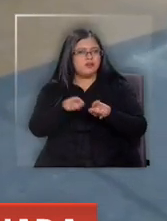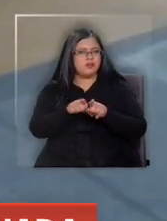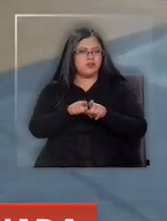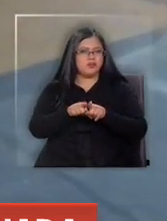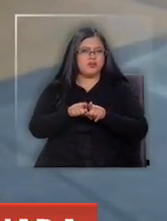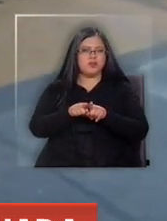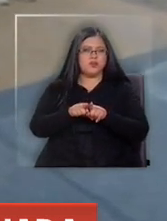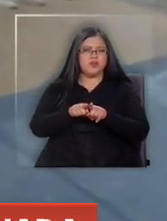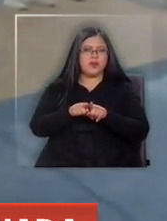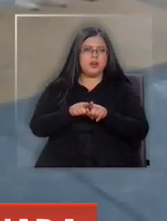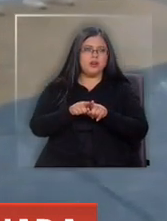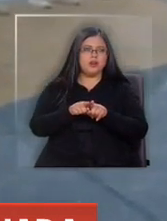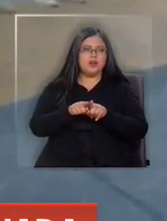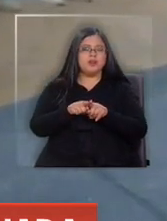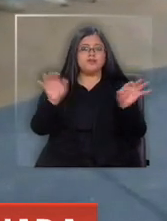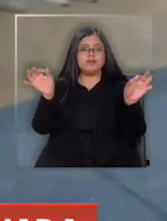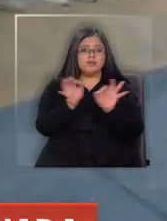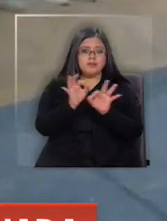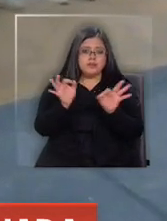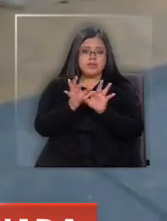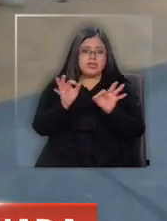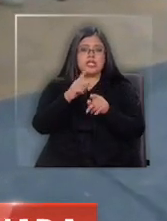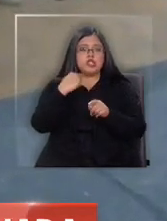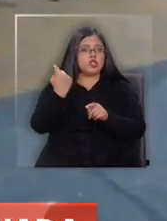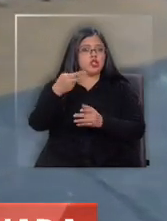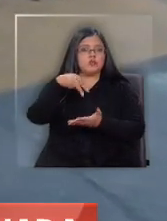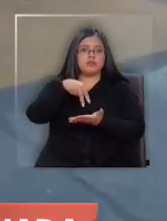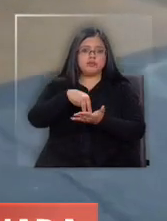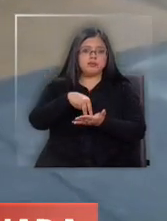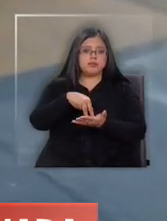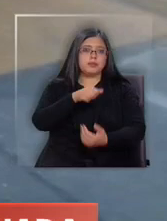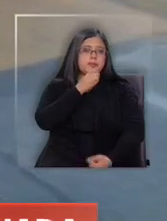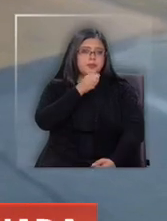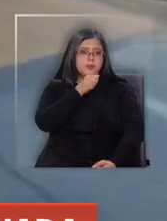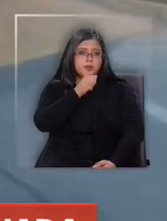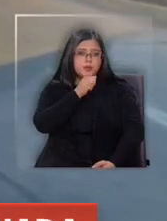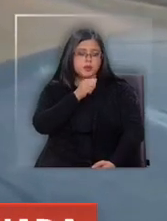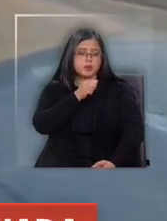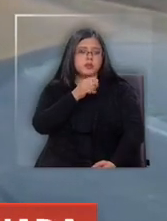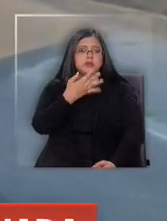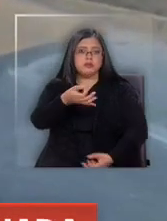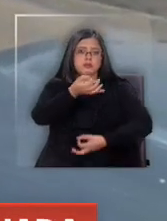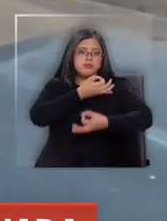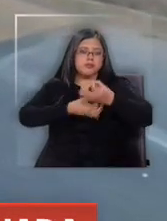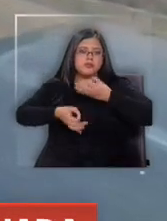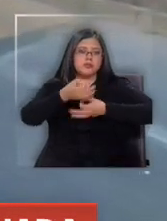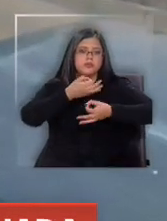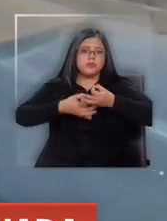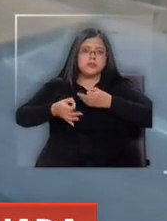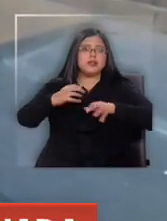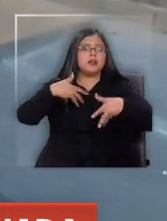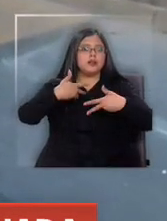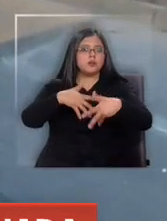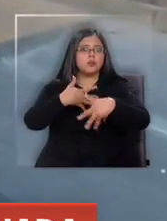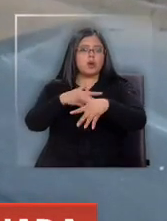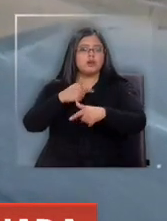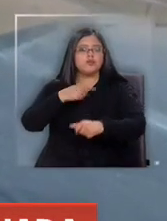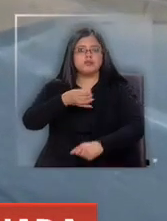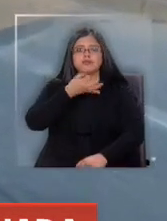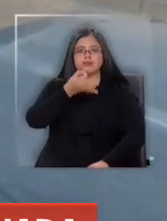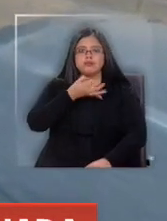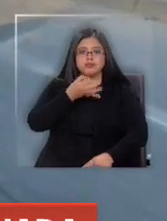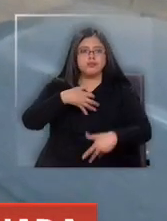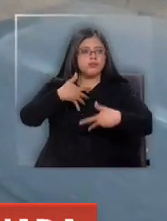acá todo cómo ha ido pasando. Nosotros estamos acá para eso. Nos comentaron que la marcha de la que yo te hablé